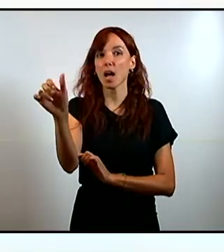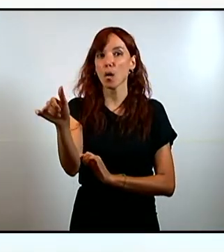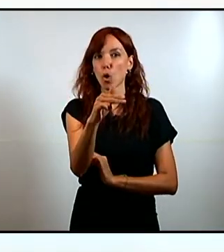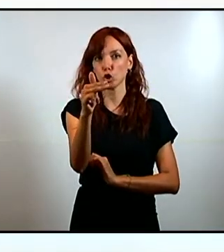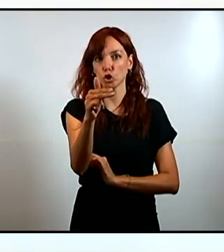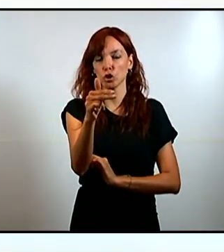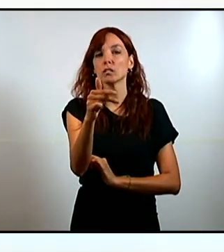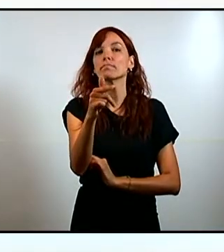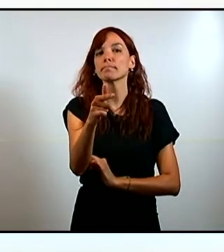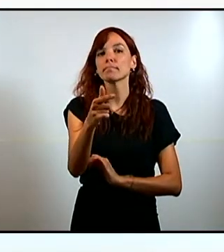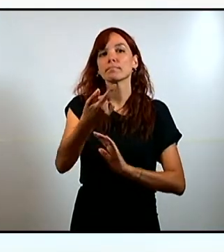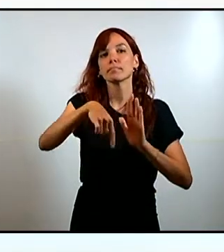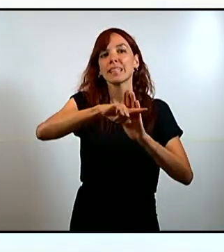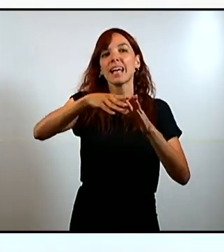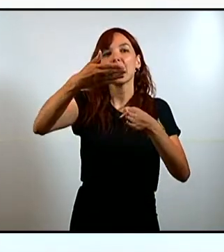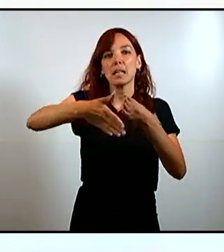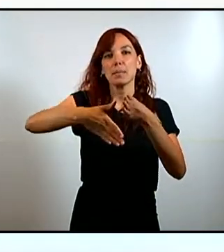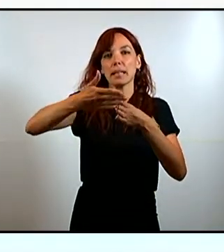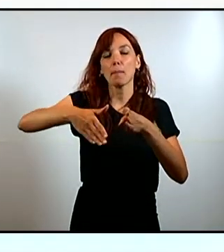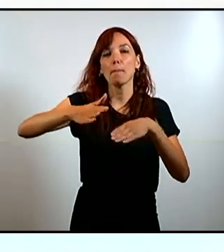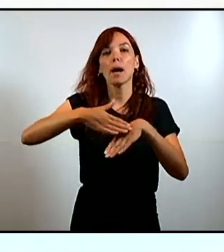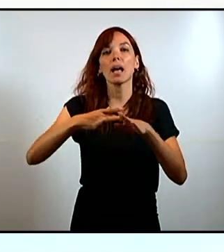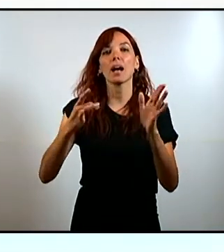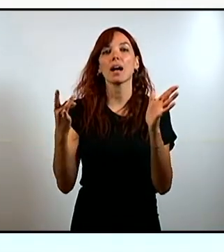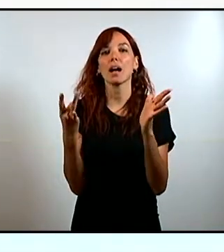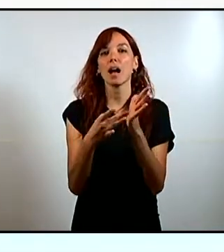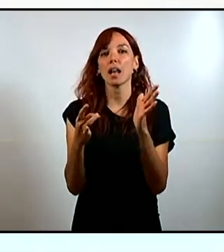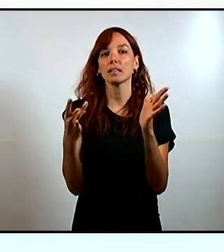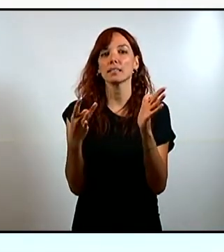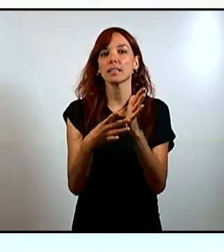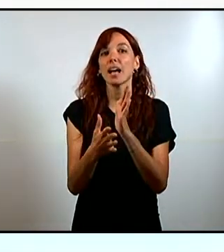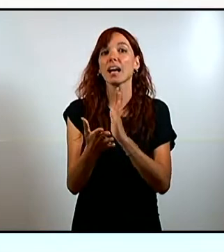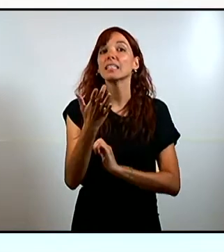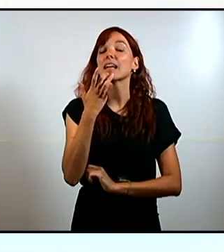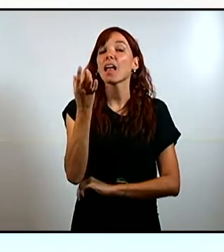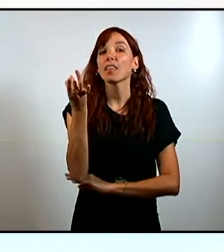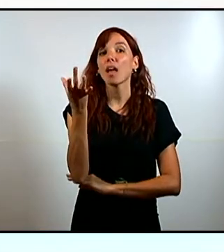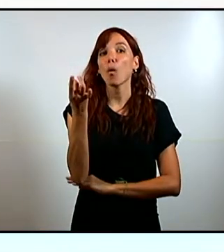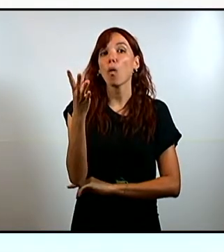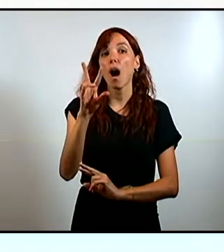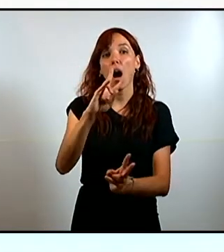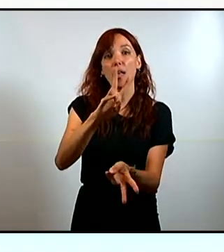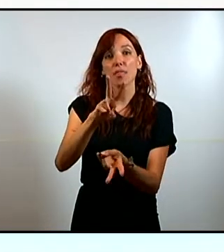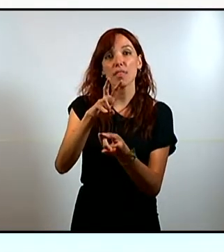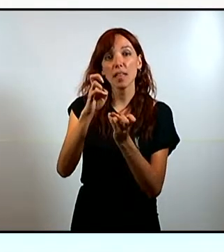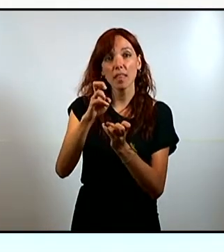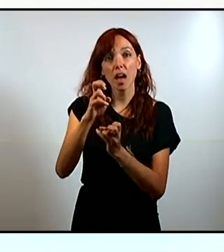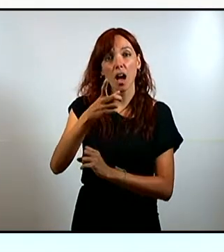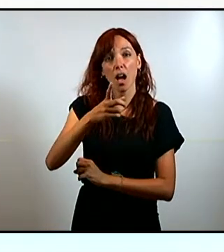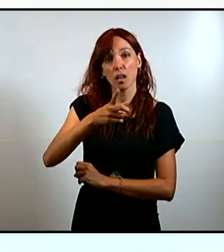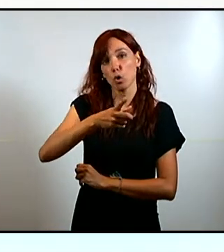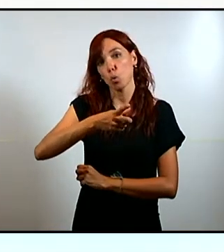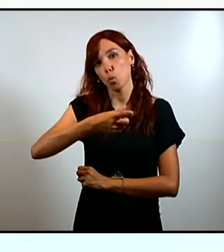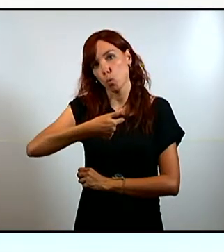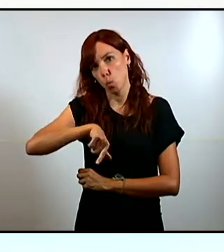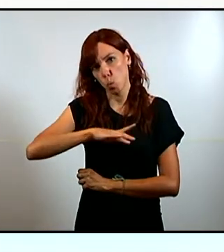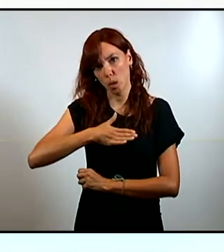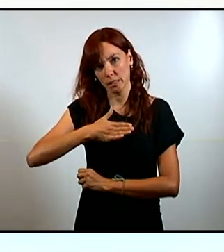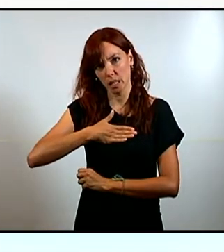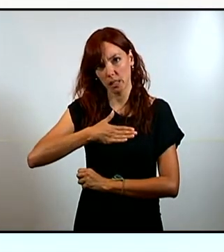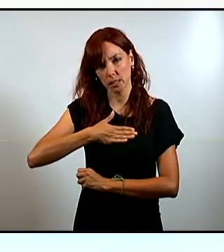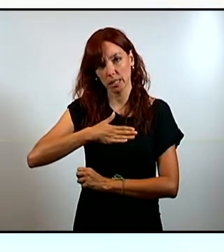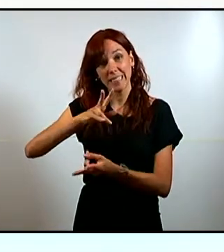aportar garantías de las solicitudes de aplazamiento de las deudas tributarias nuestras, de las deudas de tributos